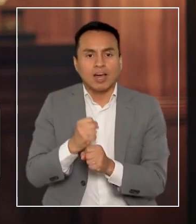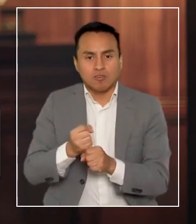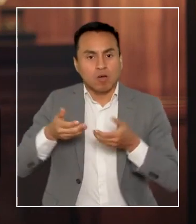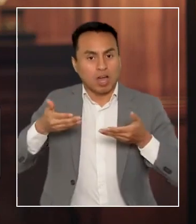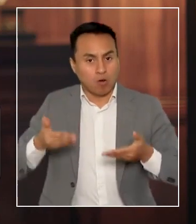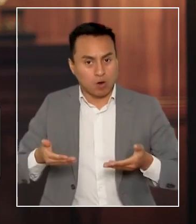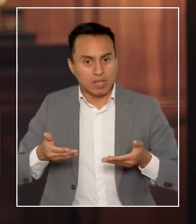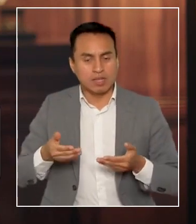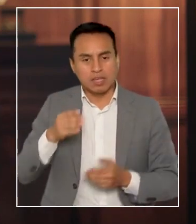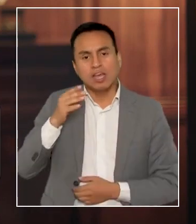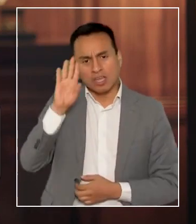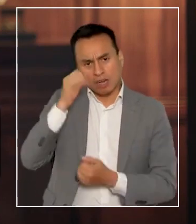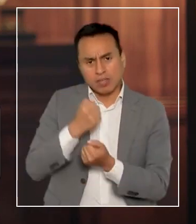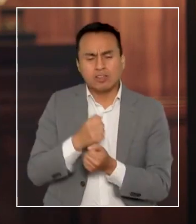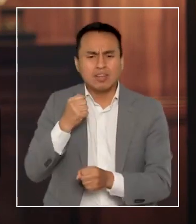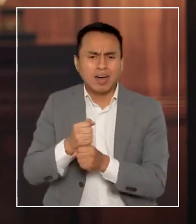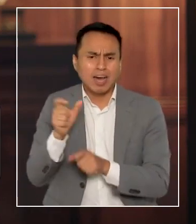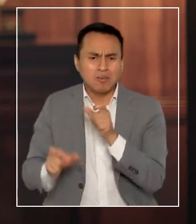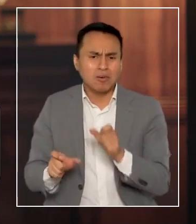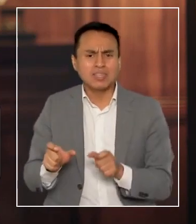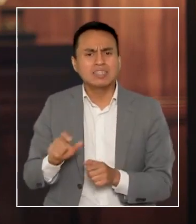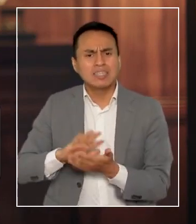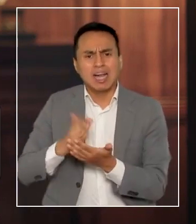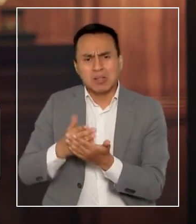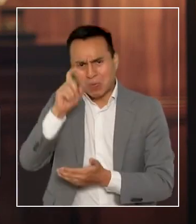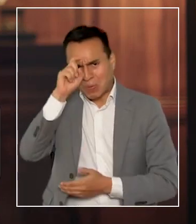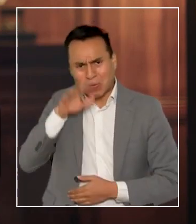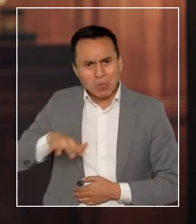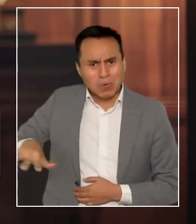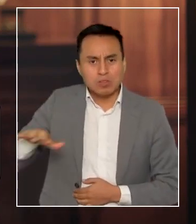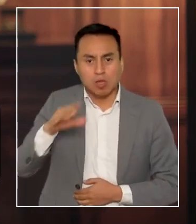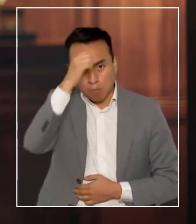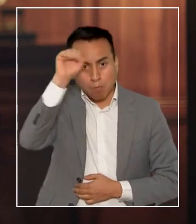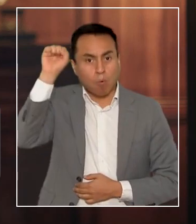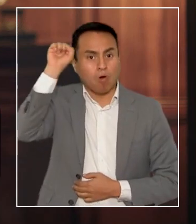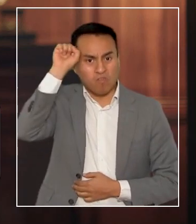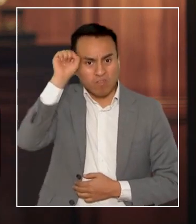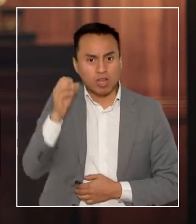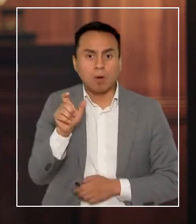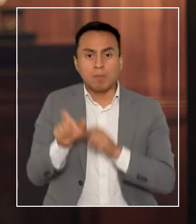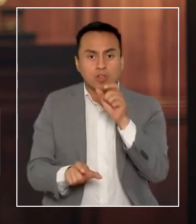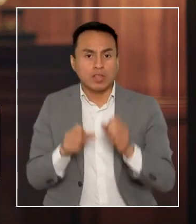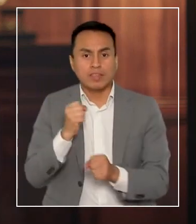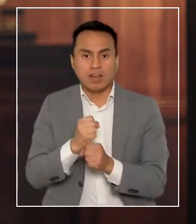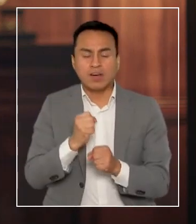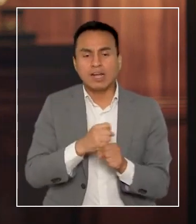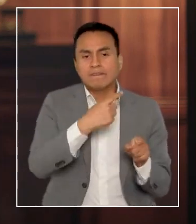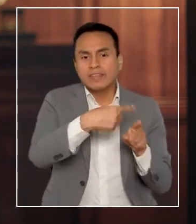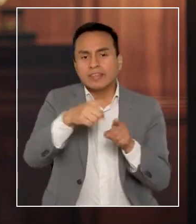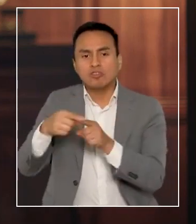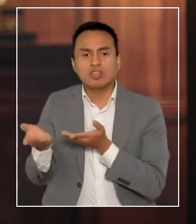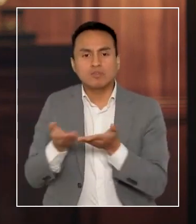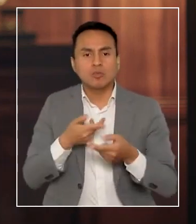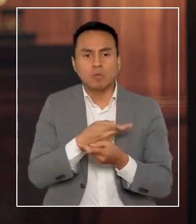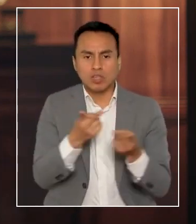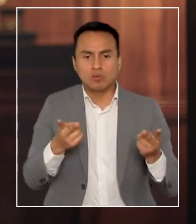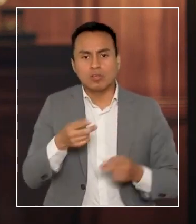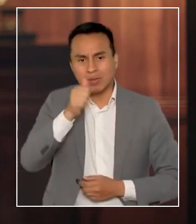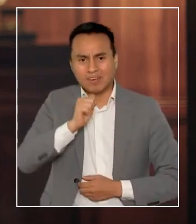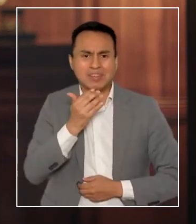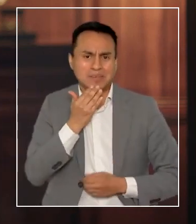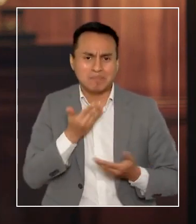a carabineros a trabajadores y trabajadoras de la salud bomberos personas que trabajan en distintos servicios públicos y